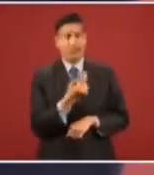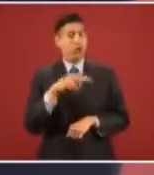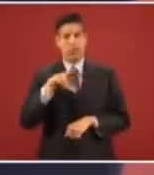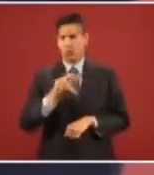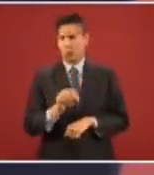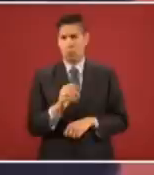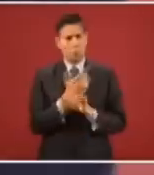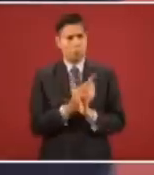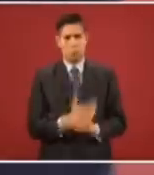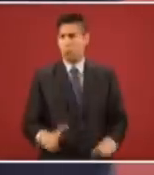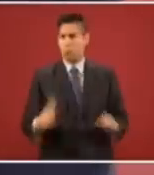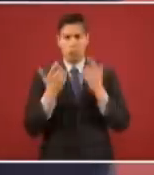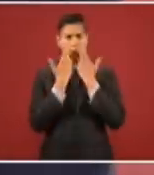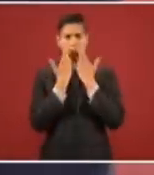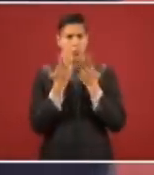esto se